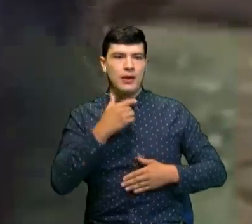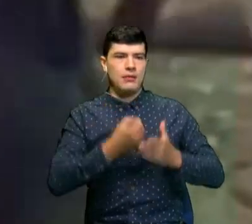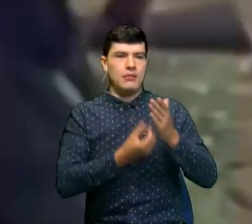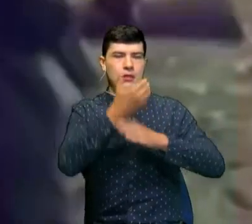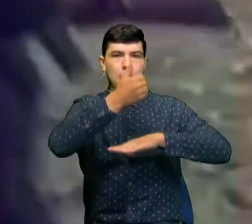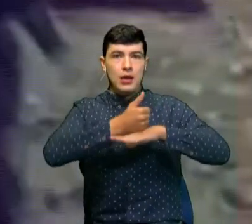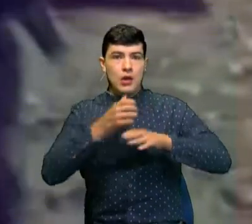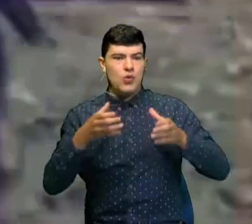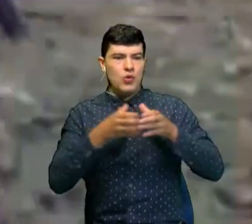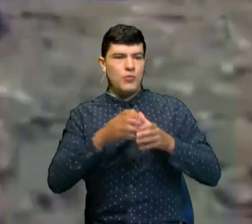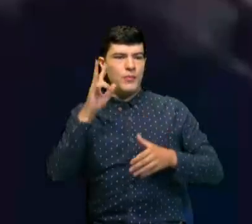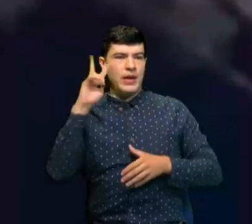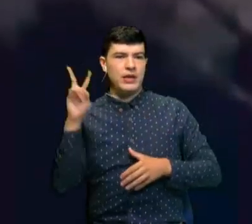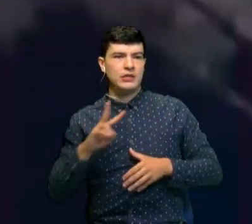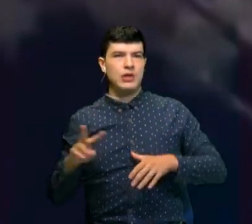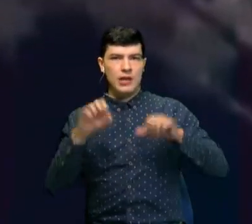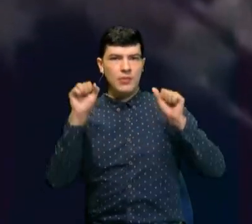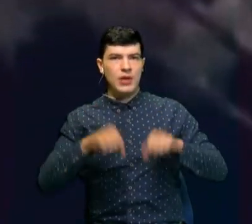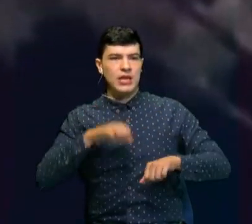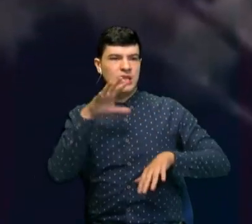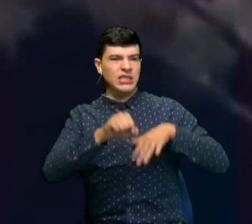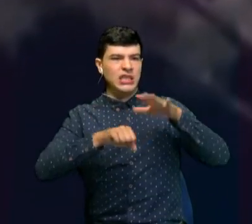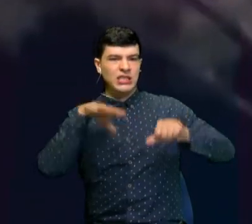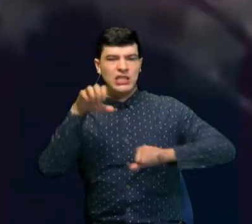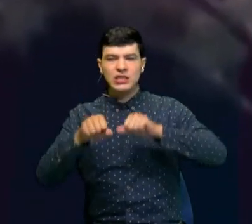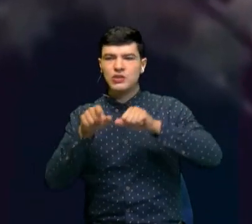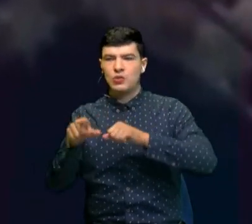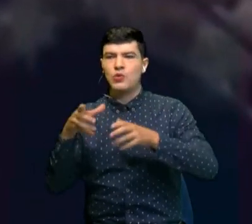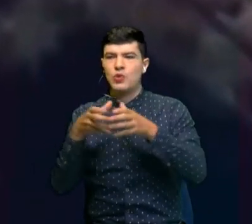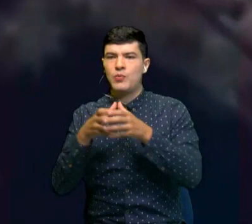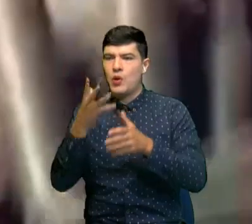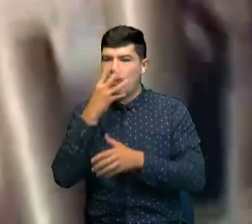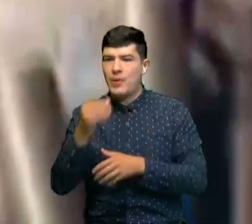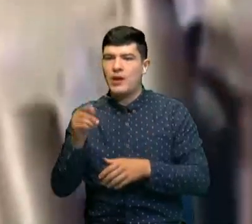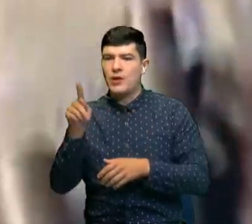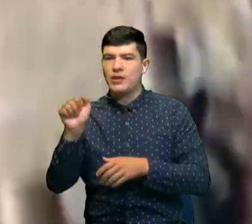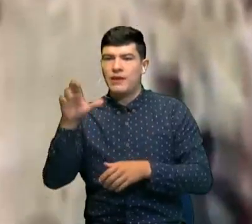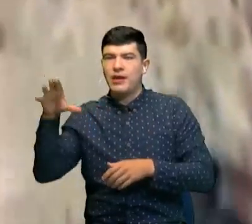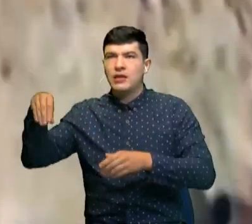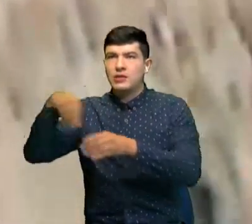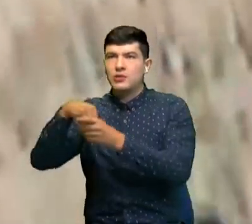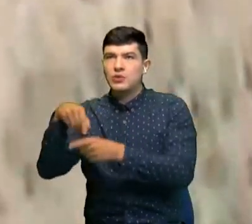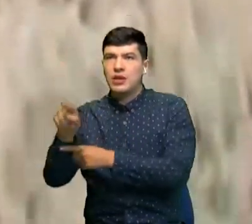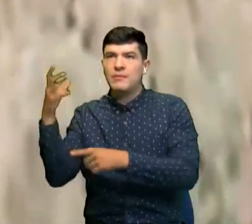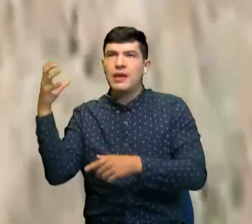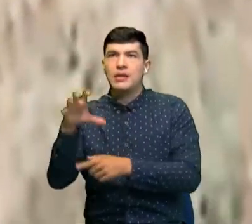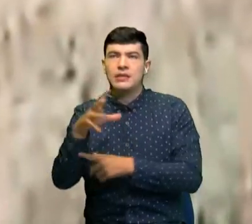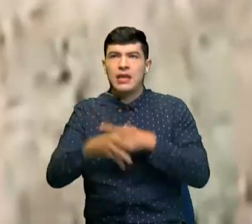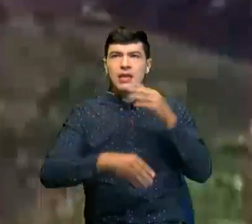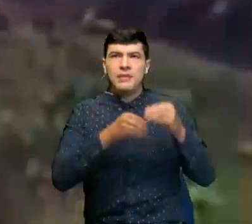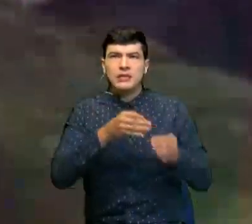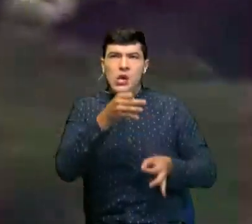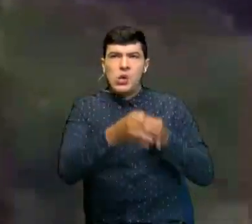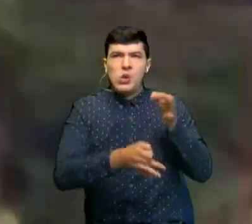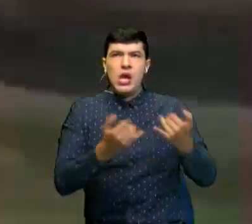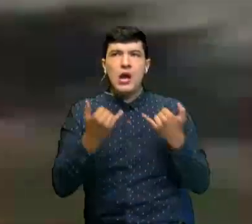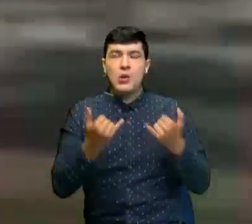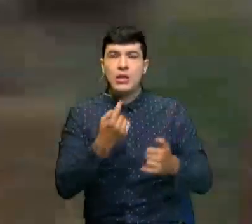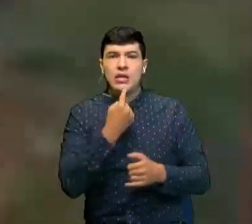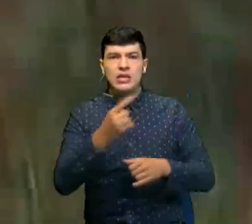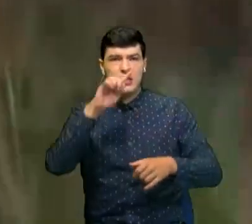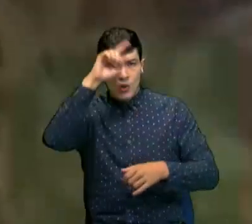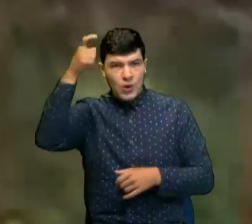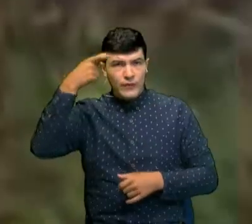bloque de venezuela para cazar a los narcoterroristas de las farc en ese país así como a sus protectores ante lo que ellos denominan el